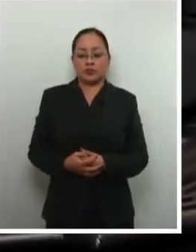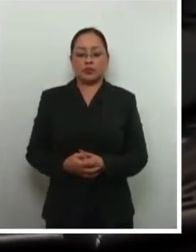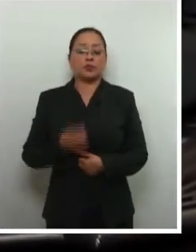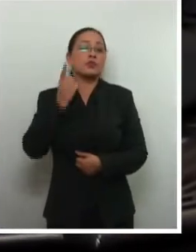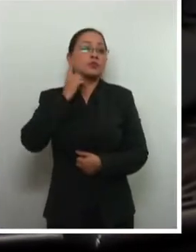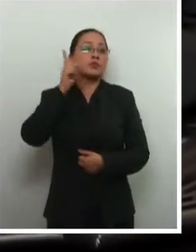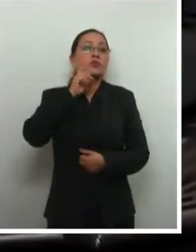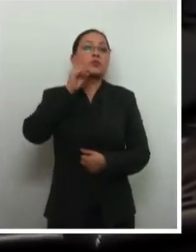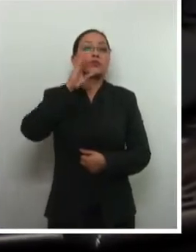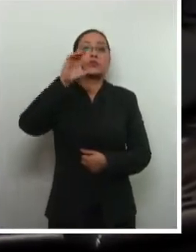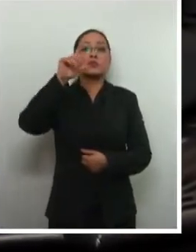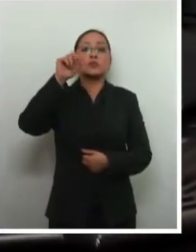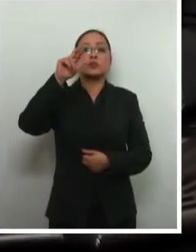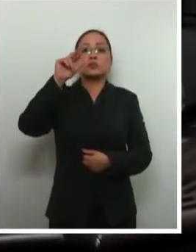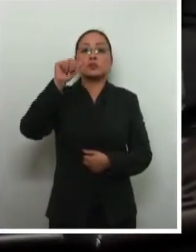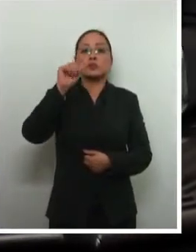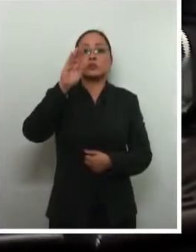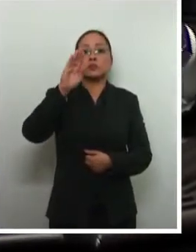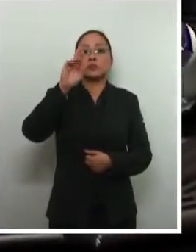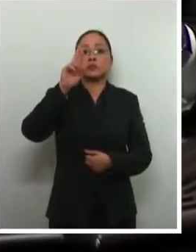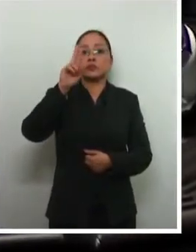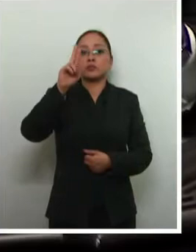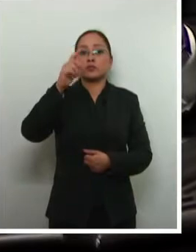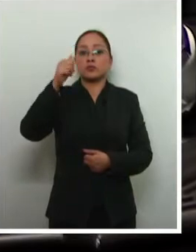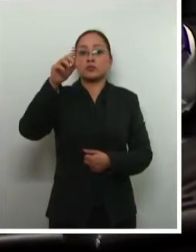La diputada Clara Brugada, en contra.